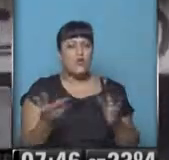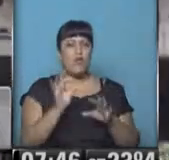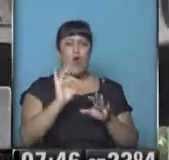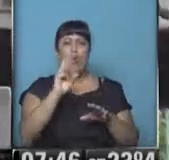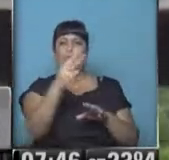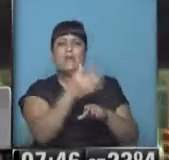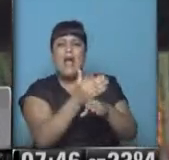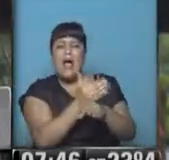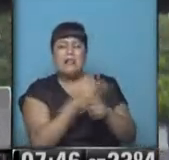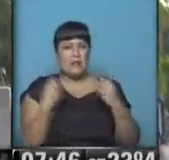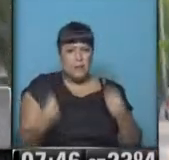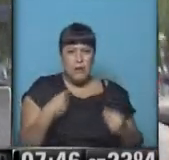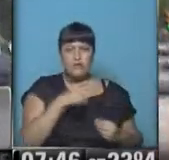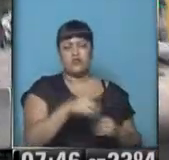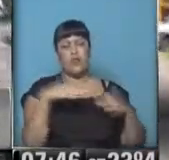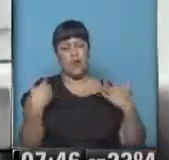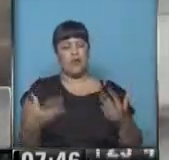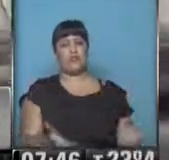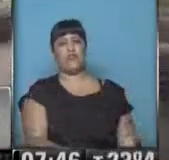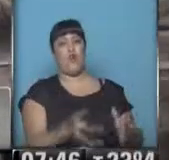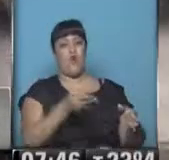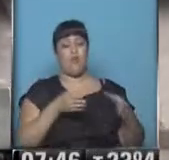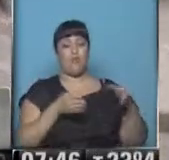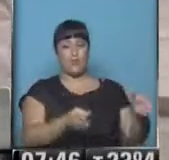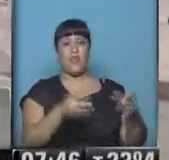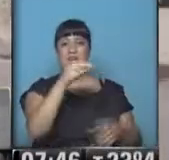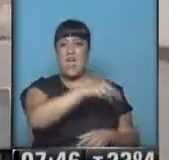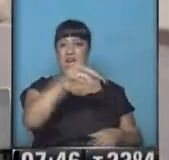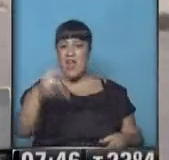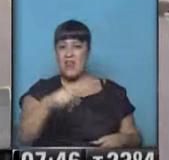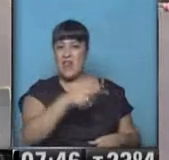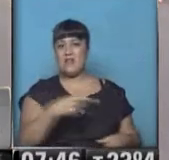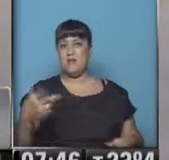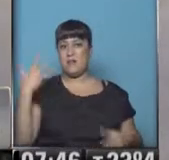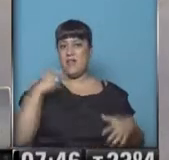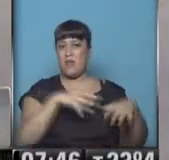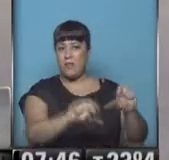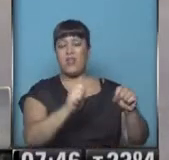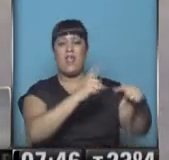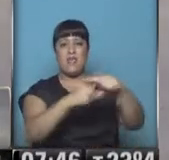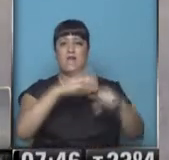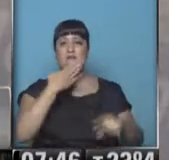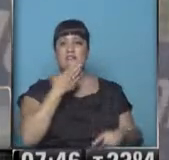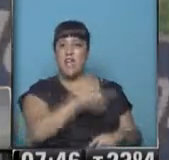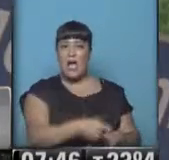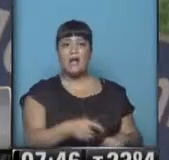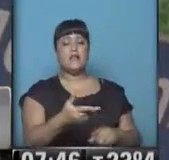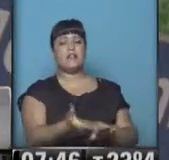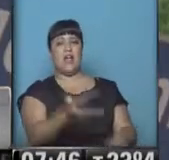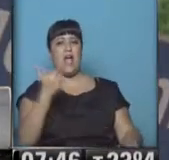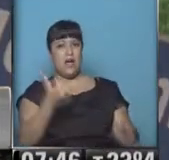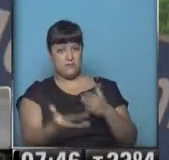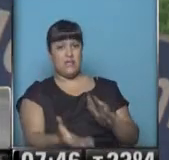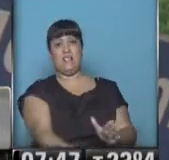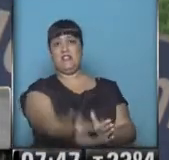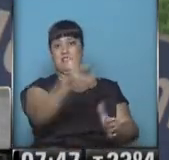por eso se exhumó el cuerpo estaba como nn la semana pasada en el cementerio de la chacarita para obtener información